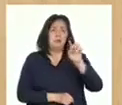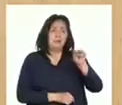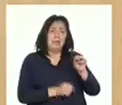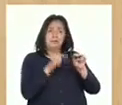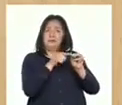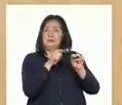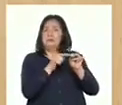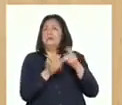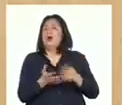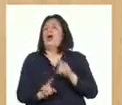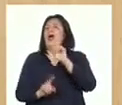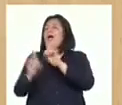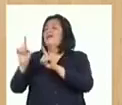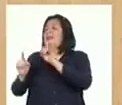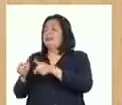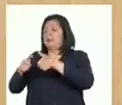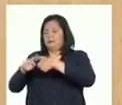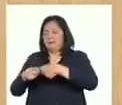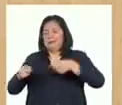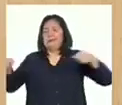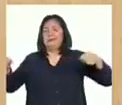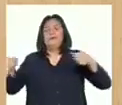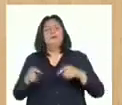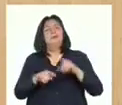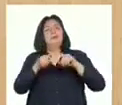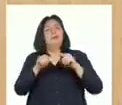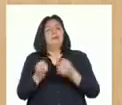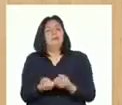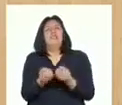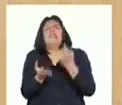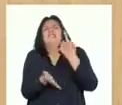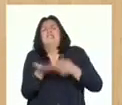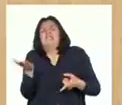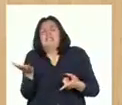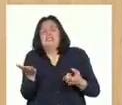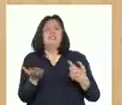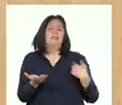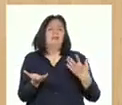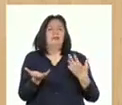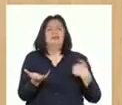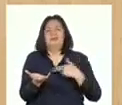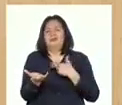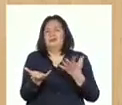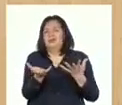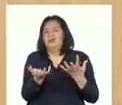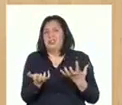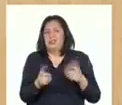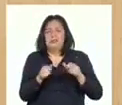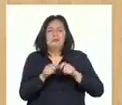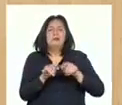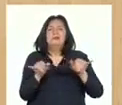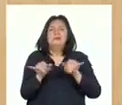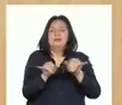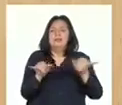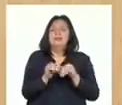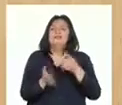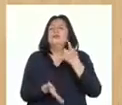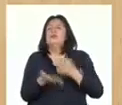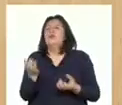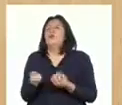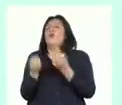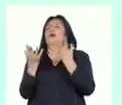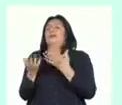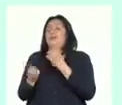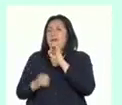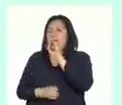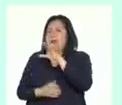otras veces el centímetro. Todo depende qué es lo que vamos a medir y qué longitud queremos